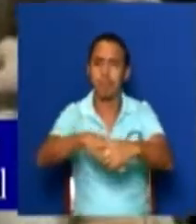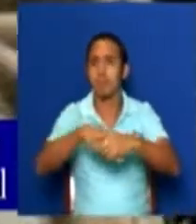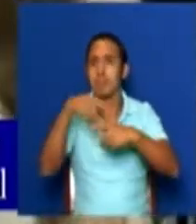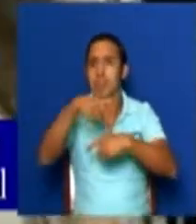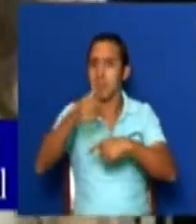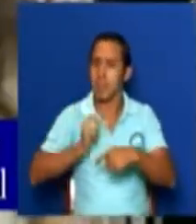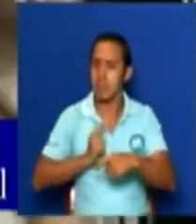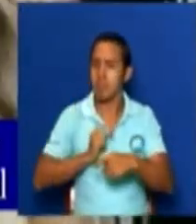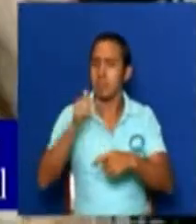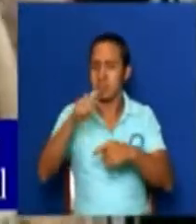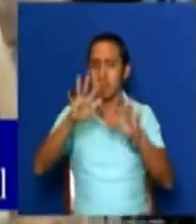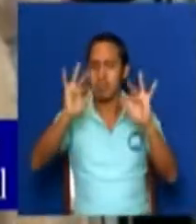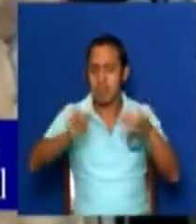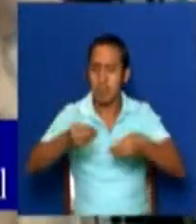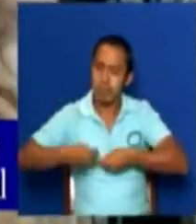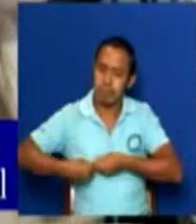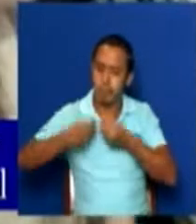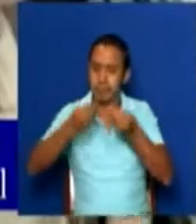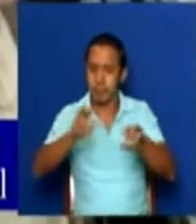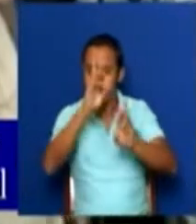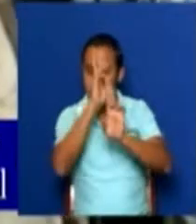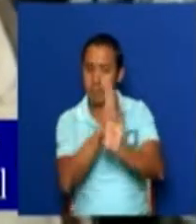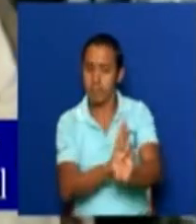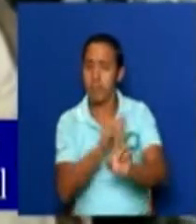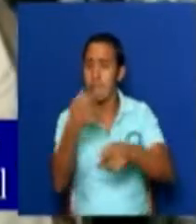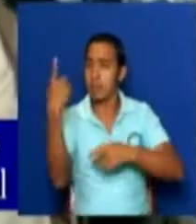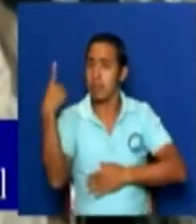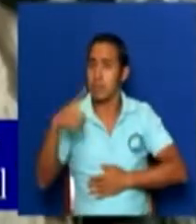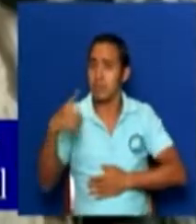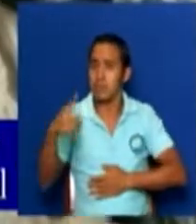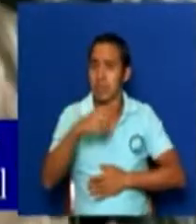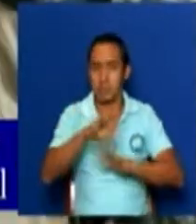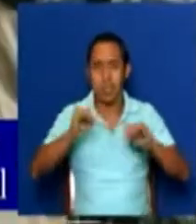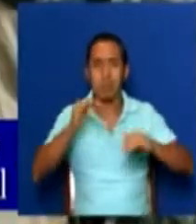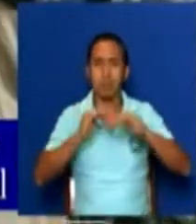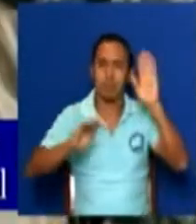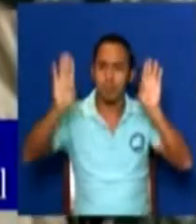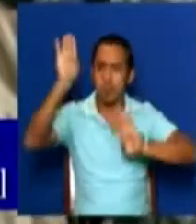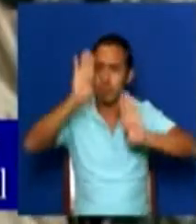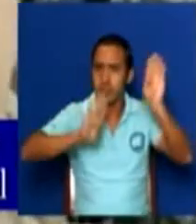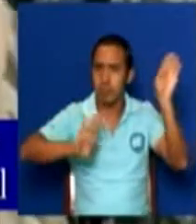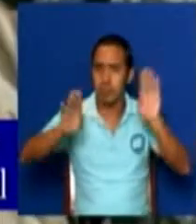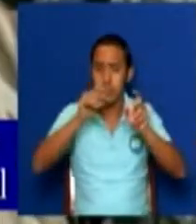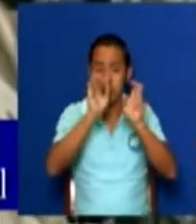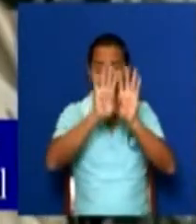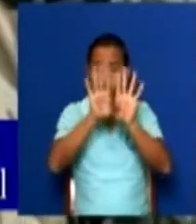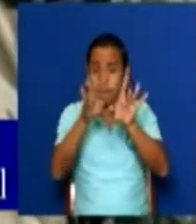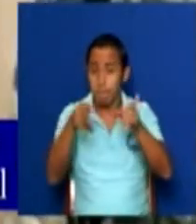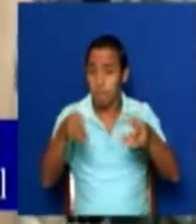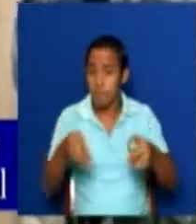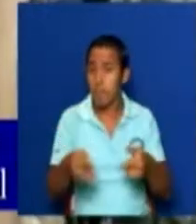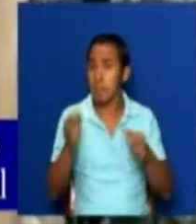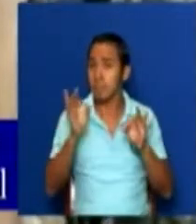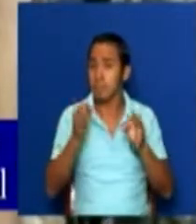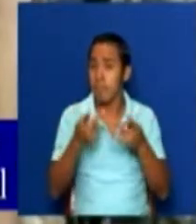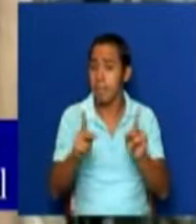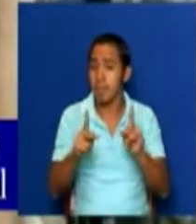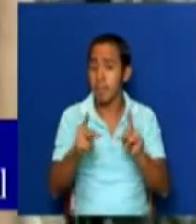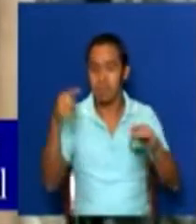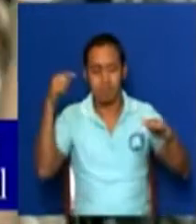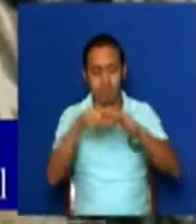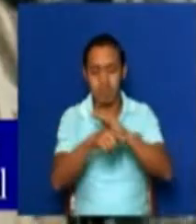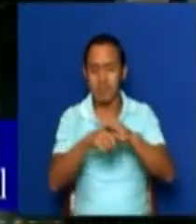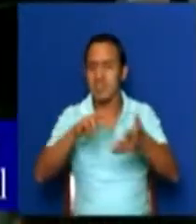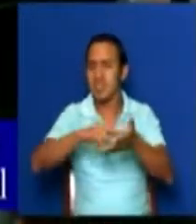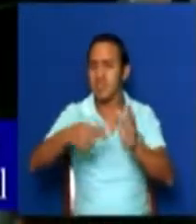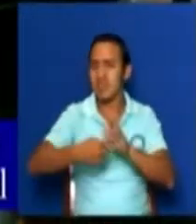senda. Hemos restituido los derechos, hemos avanzado en la participación de nosotras las mujeres, pero el reto está